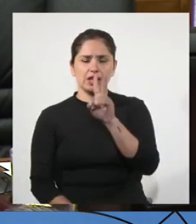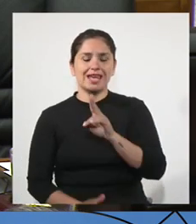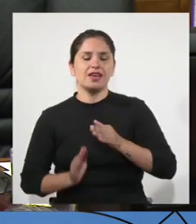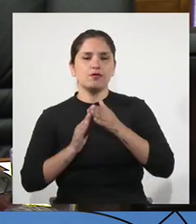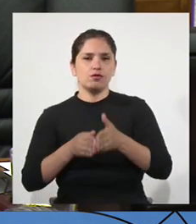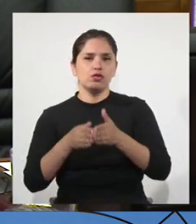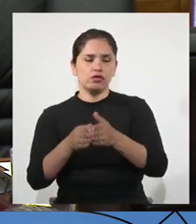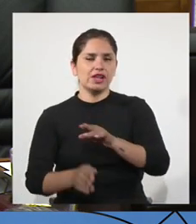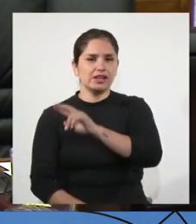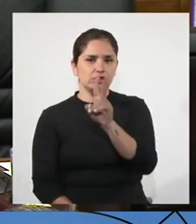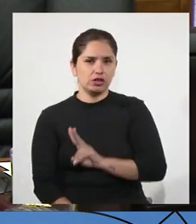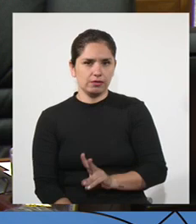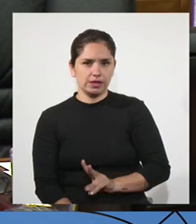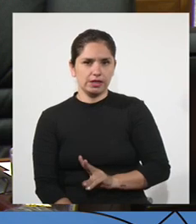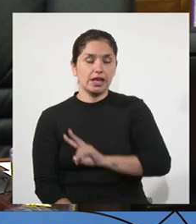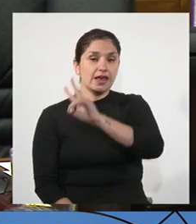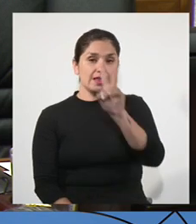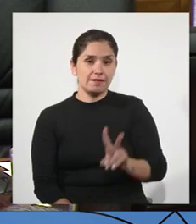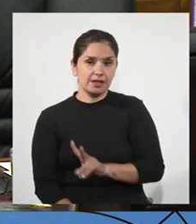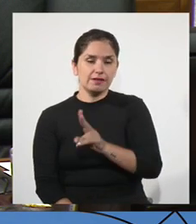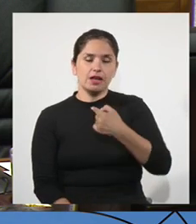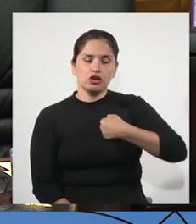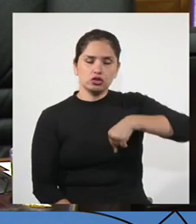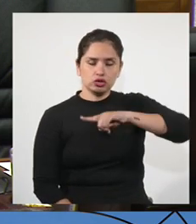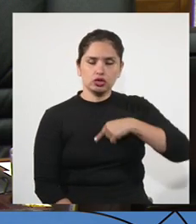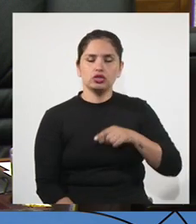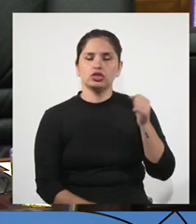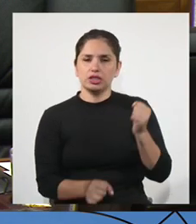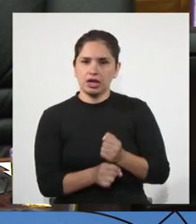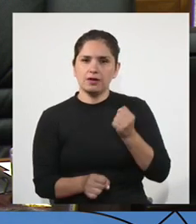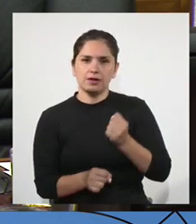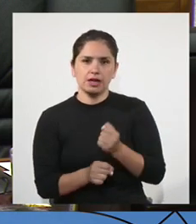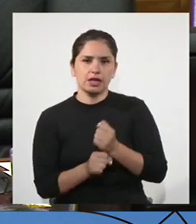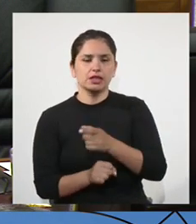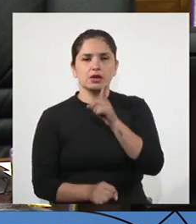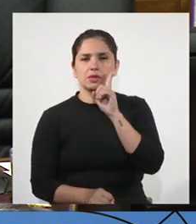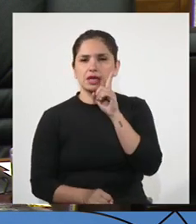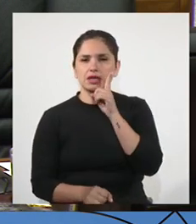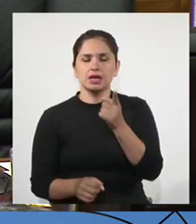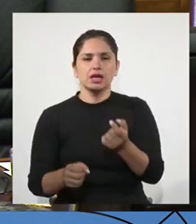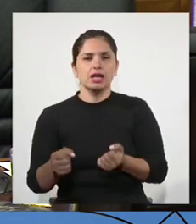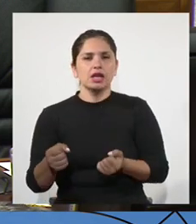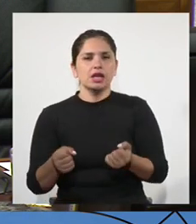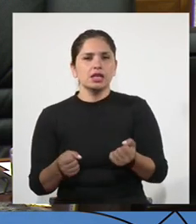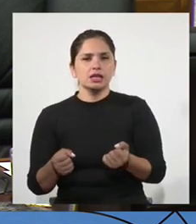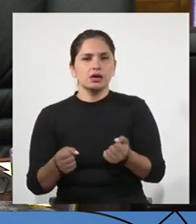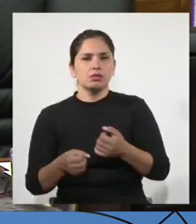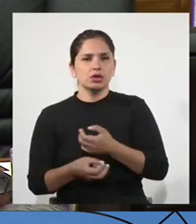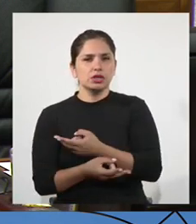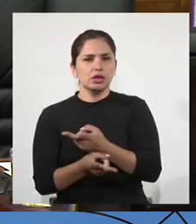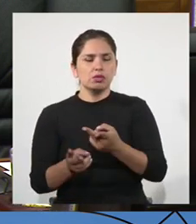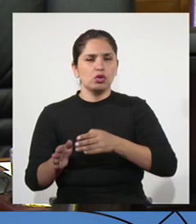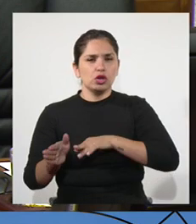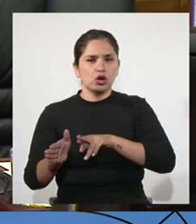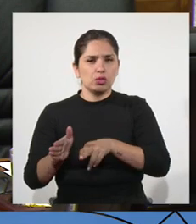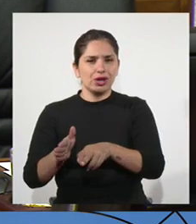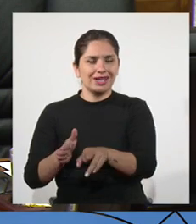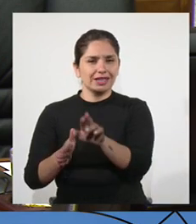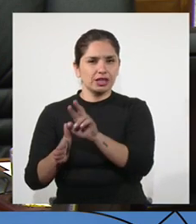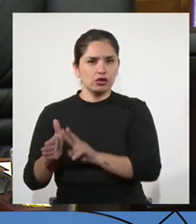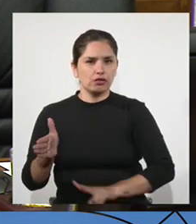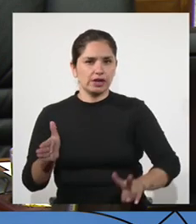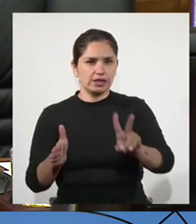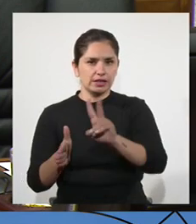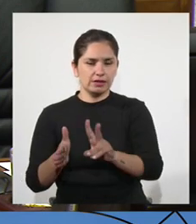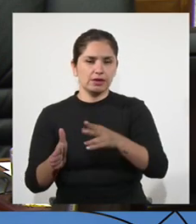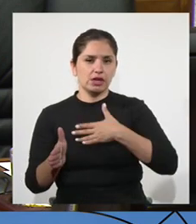mucho tiempo en Valdivia que venimos trabajando para tener transporte público a través del río Valdivia, y lo que queremos